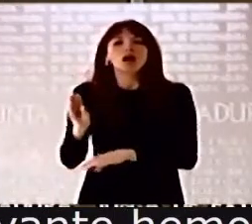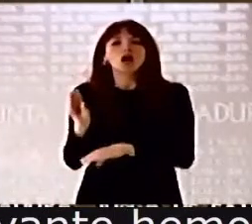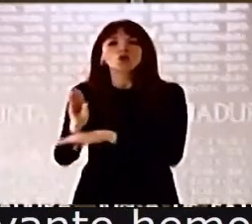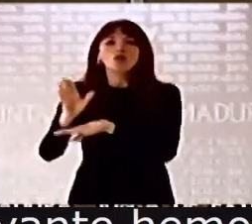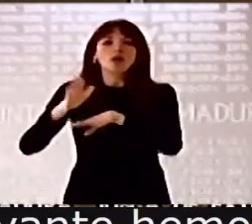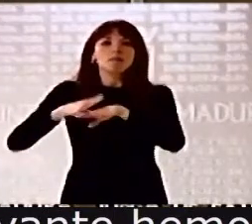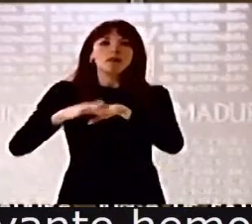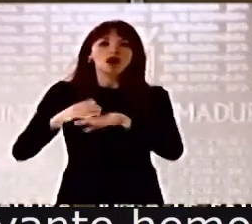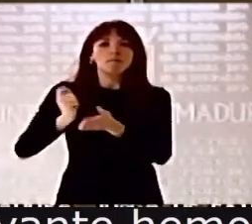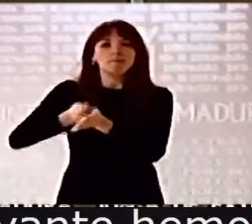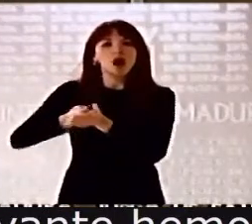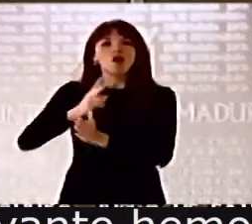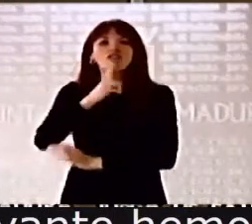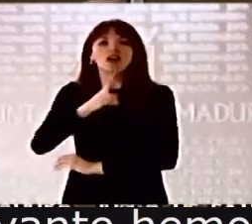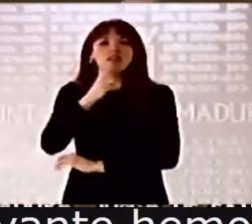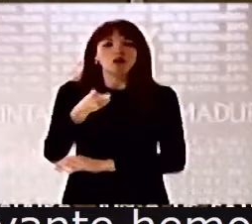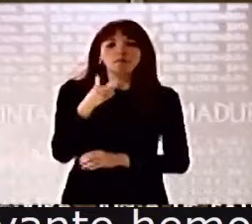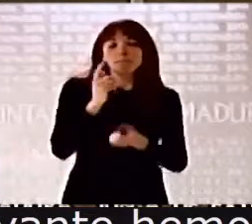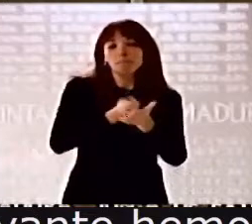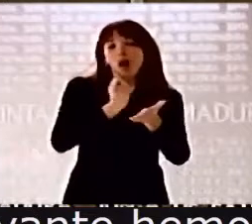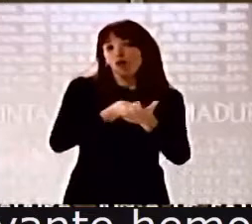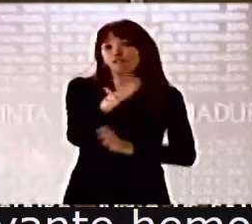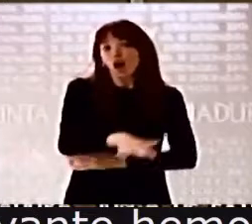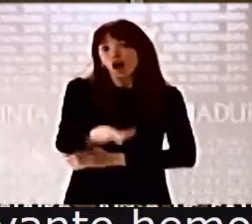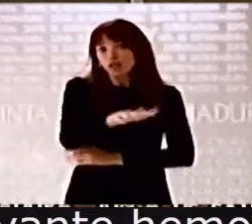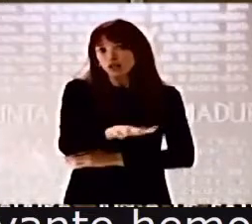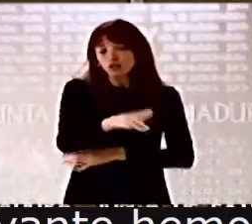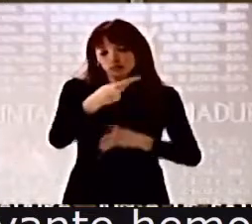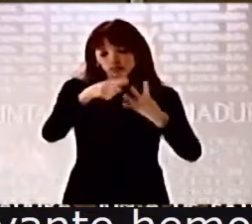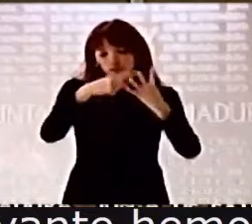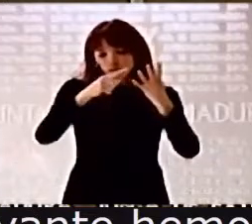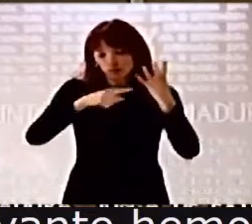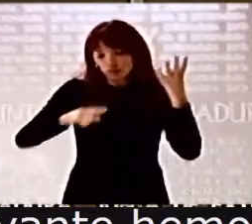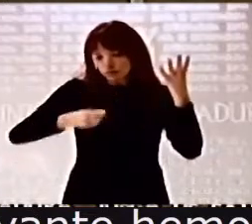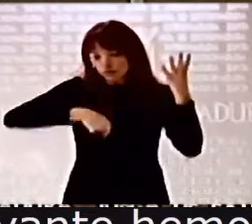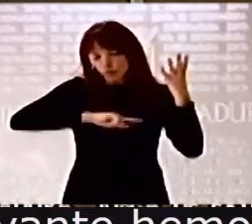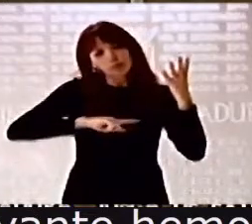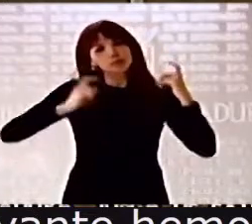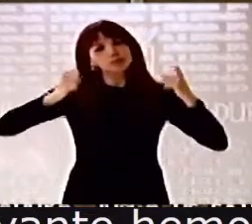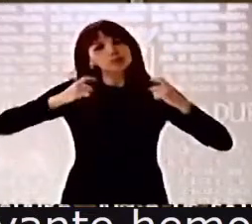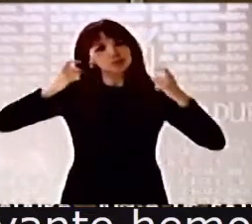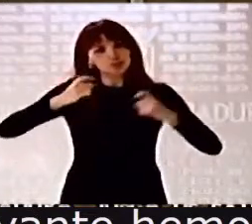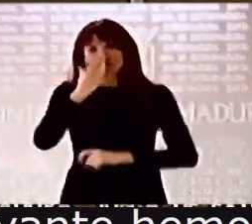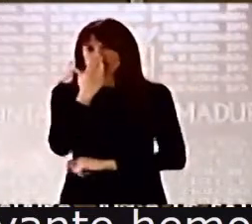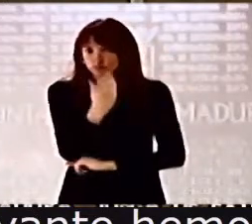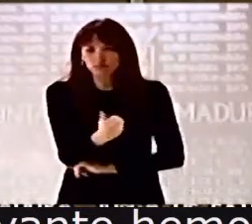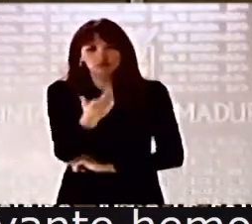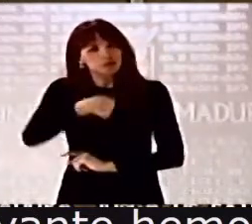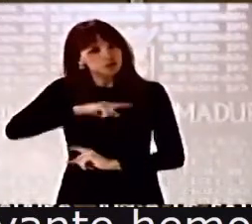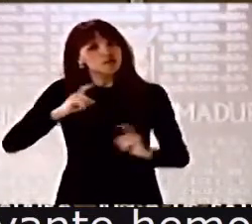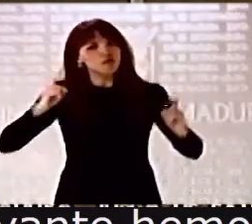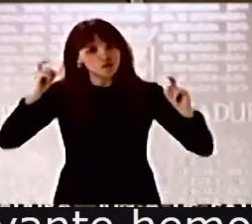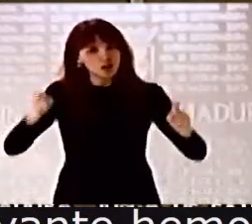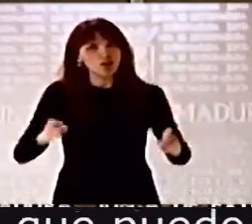al pago verde, el pago básico. Hemos hecho un verdadero esfuerzo, que os puedo asegurar que es un esfuerzo,